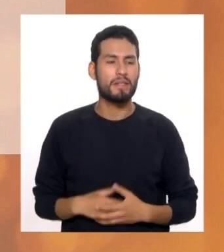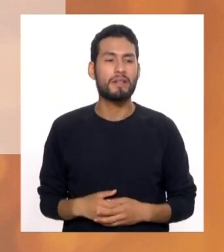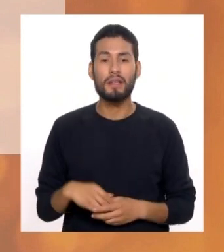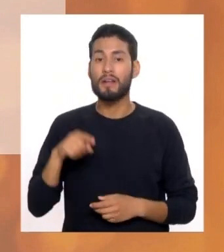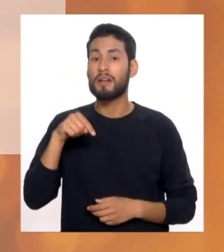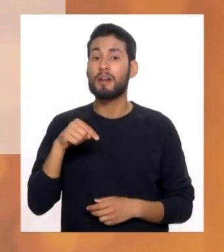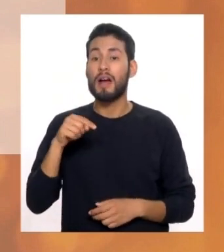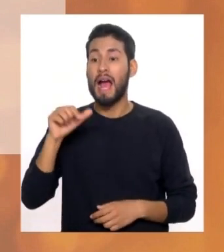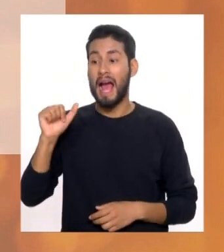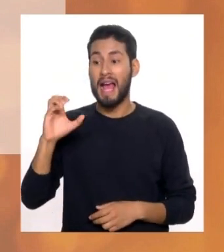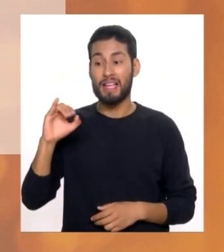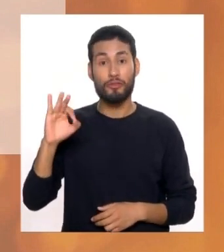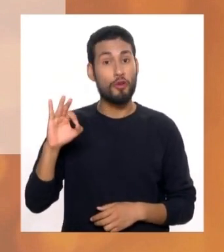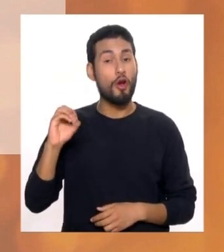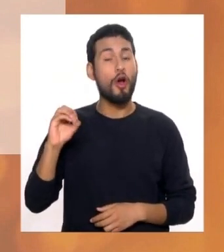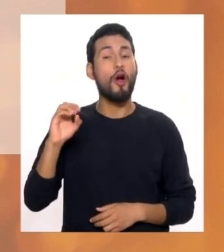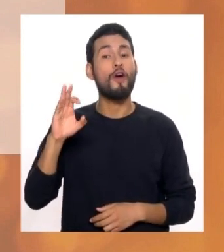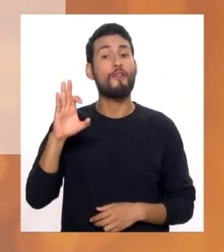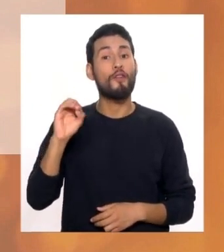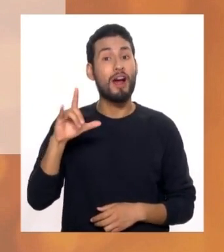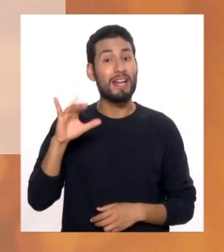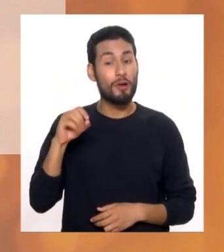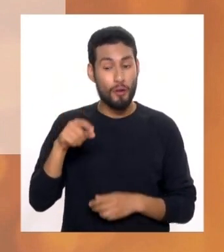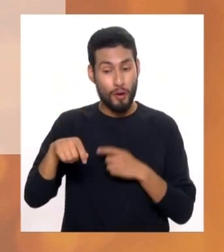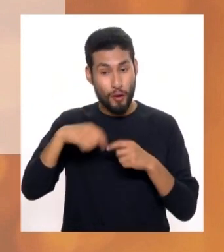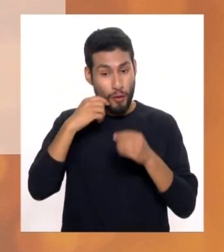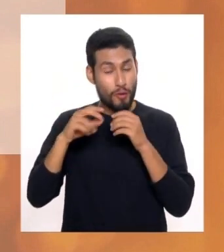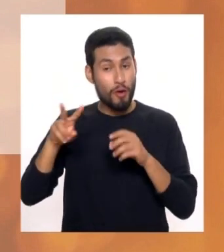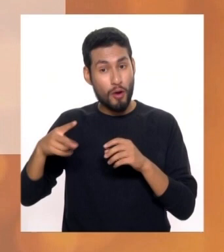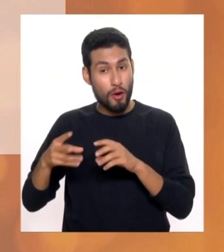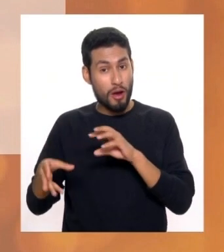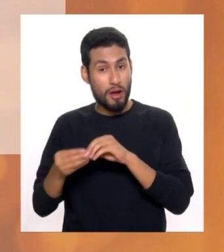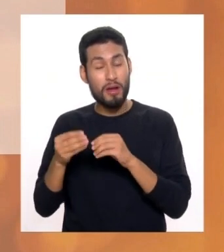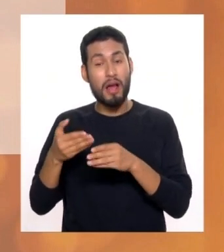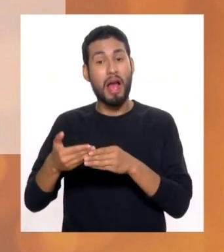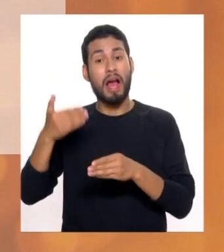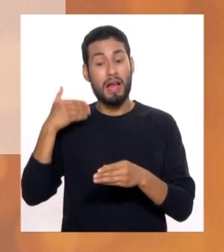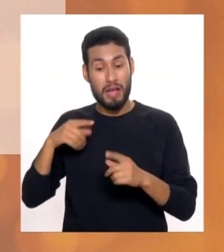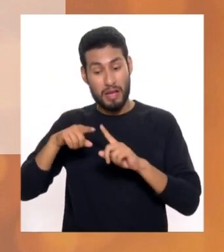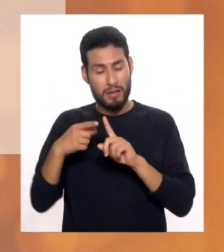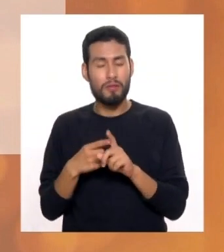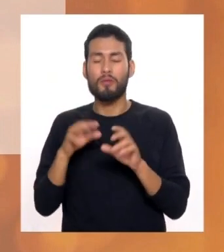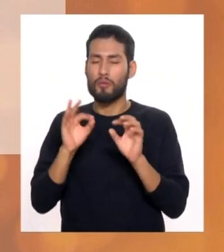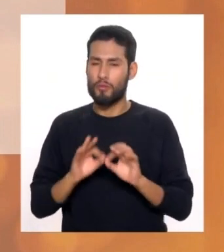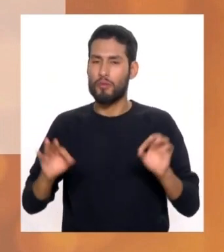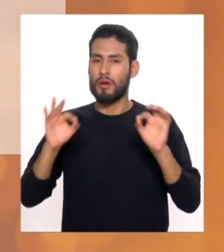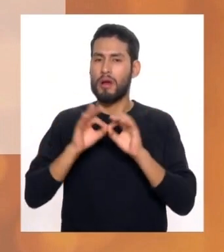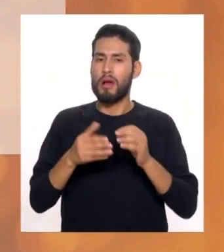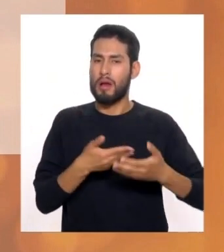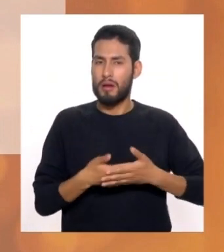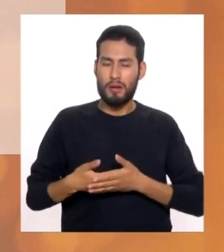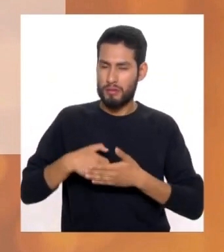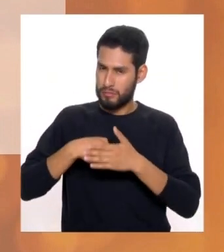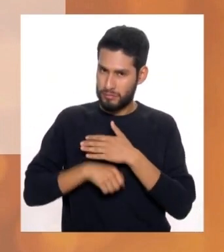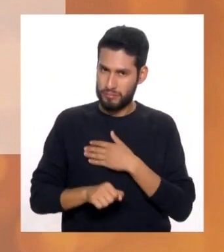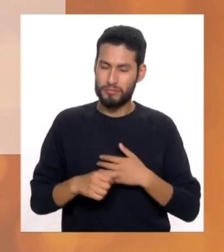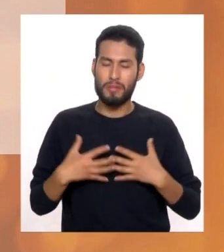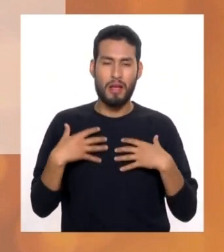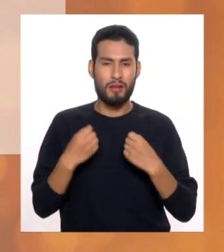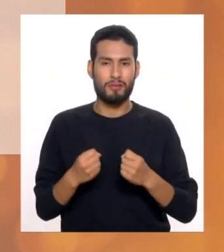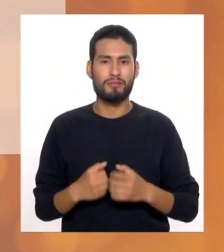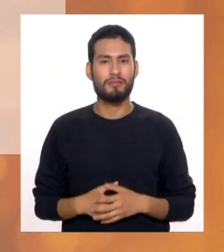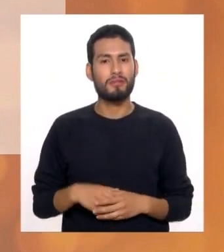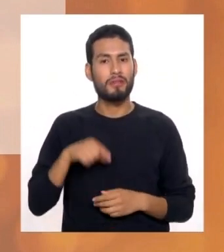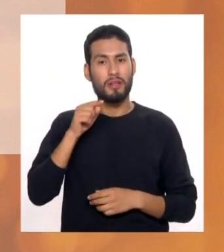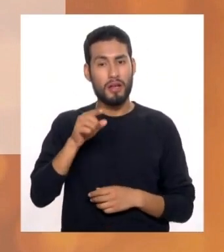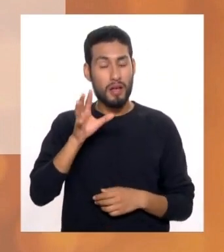ácido fólico desde antes del embarazo es fundamental para la salud del bebé.